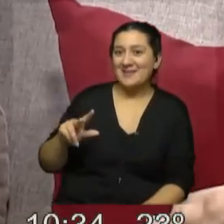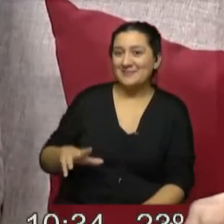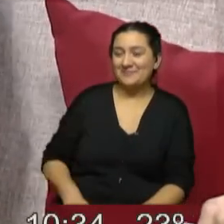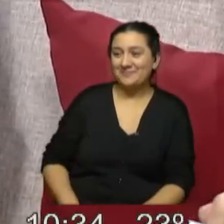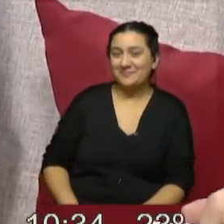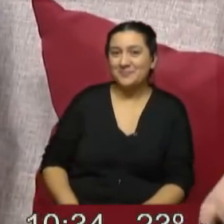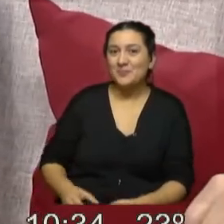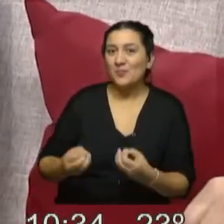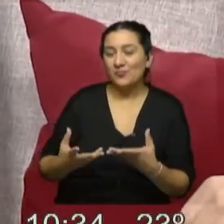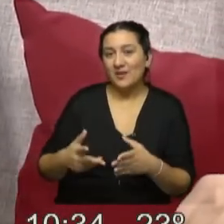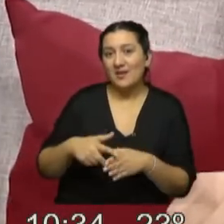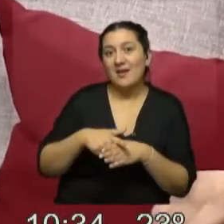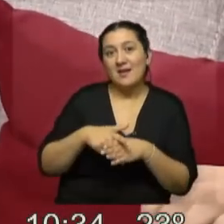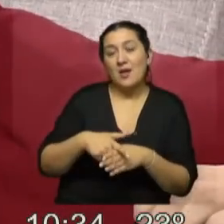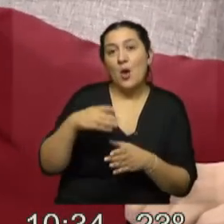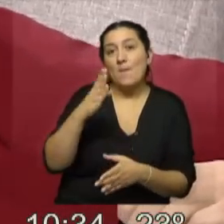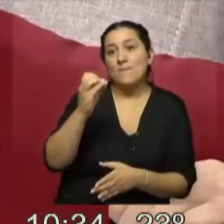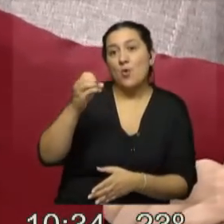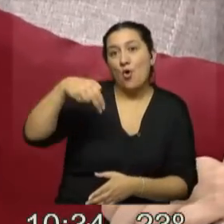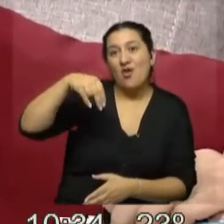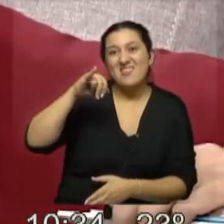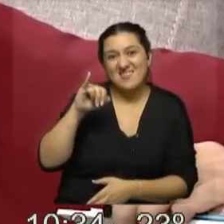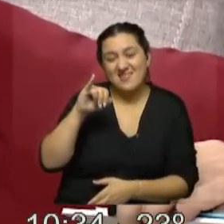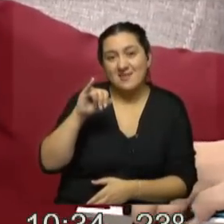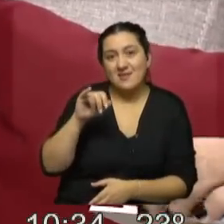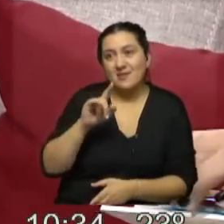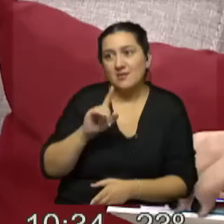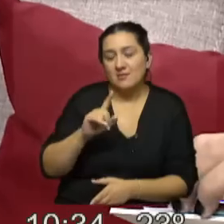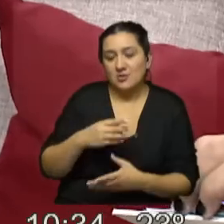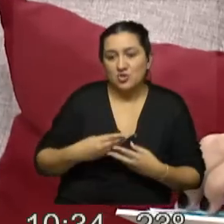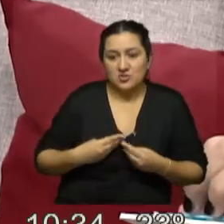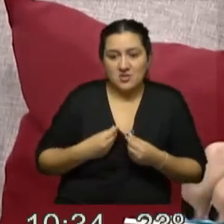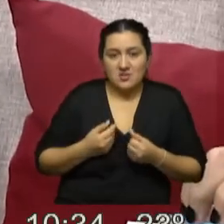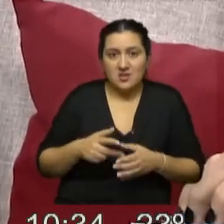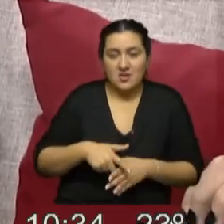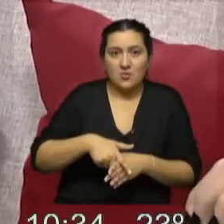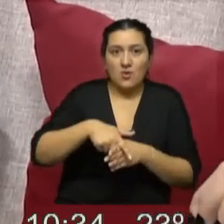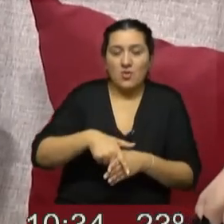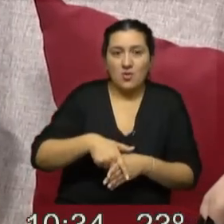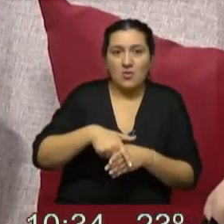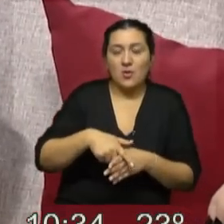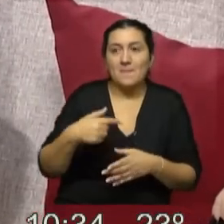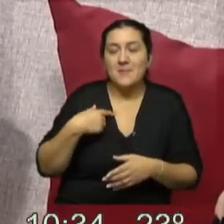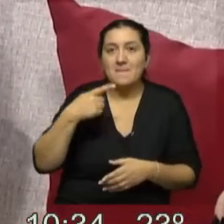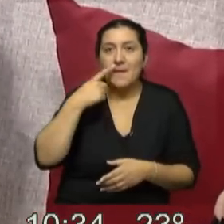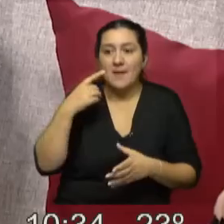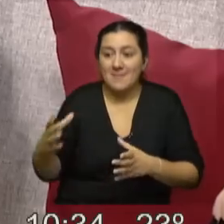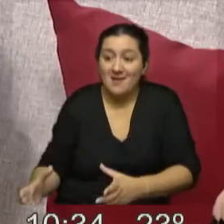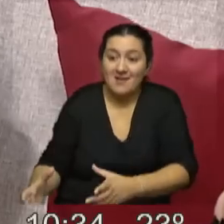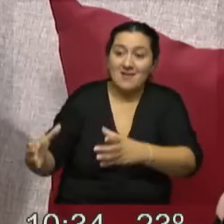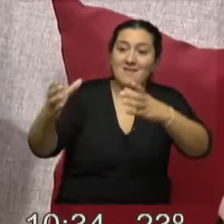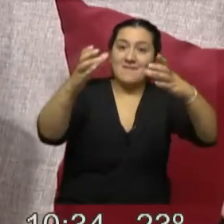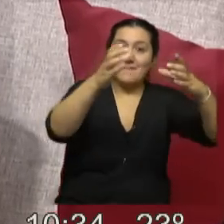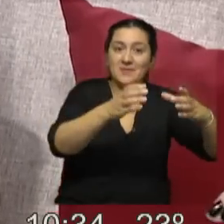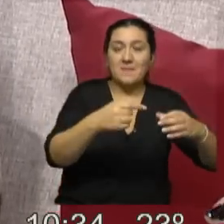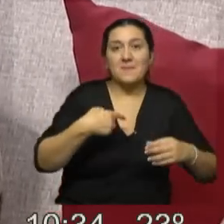bueno Pony es discutible que fuera porque en realidad yo sentía cuando me levantaba este mi papá que mi papá